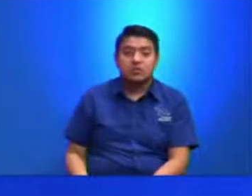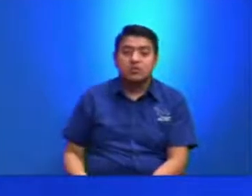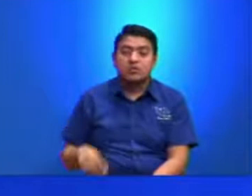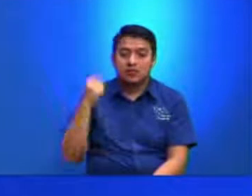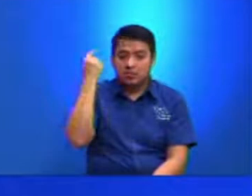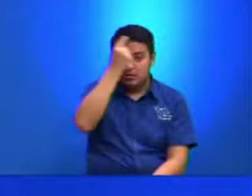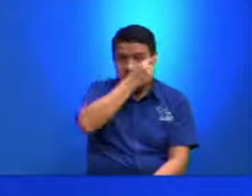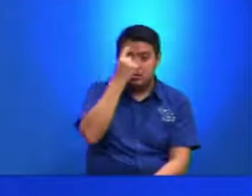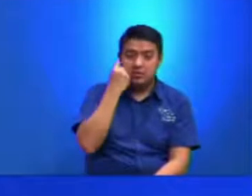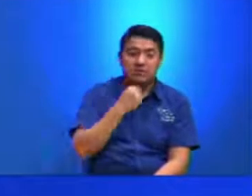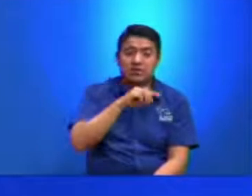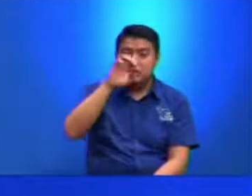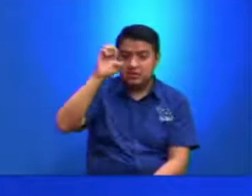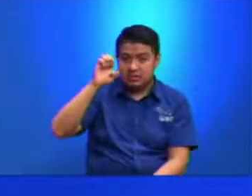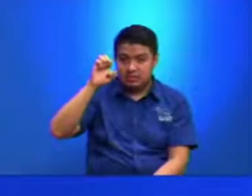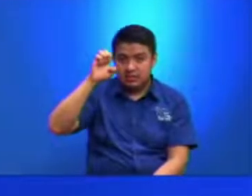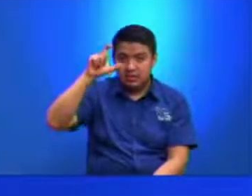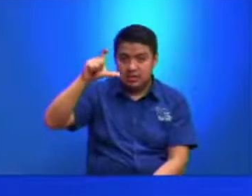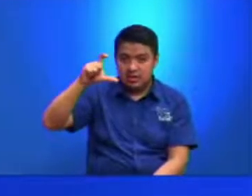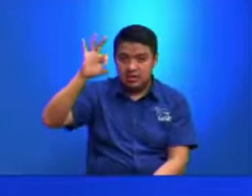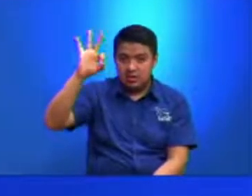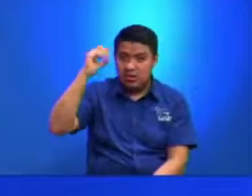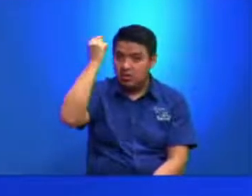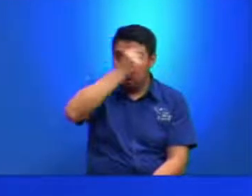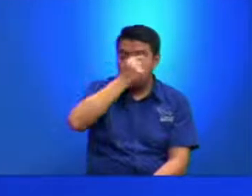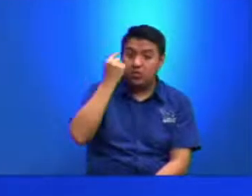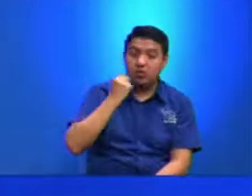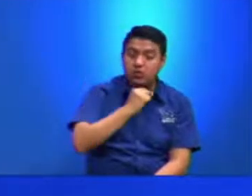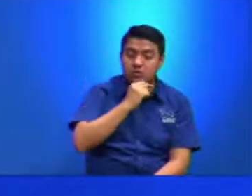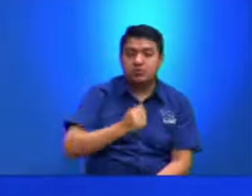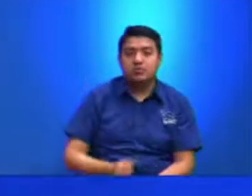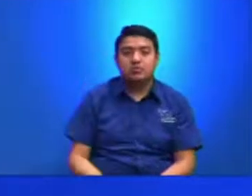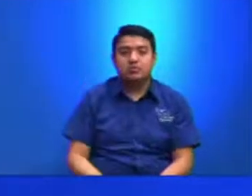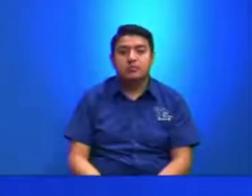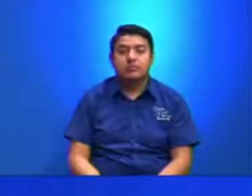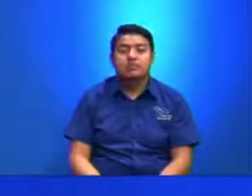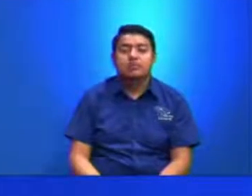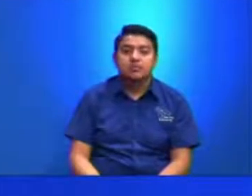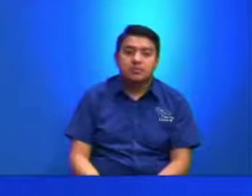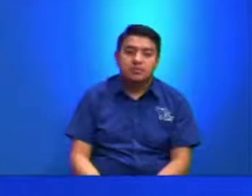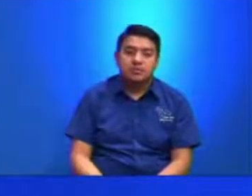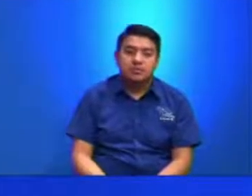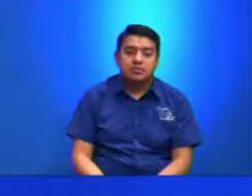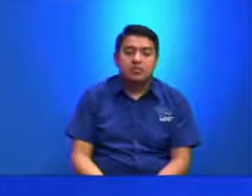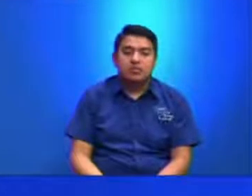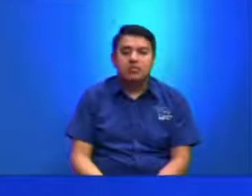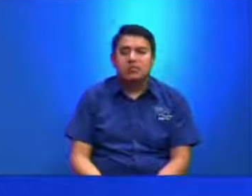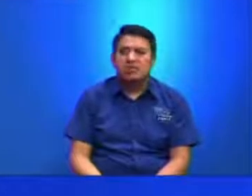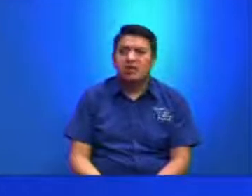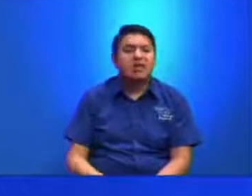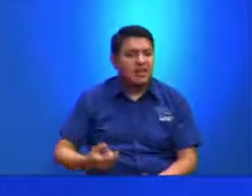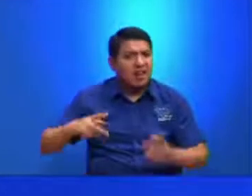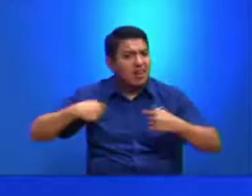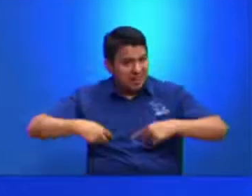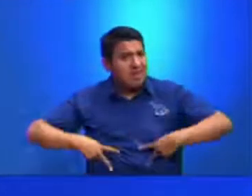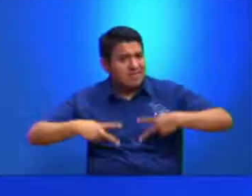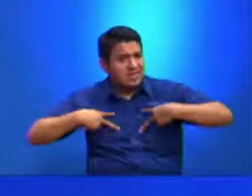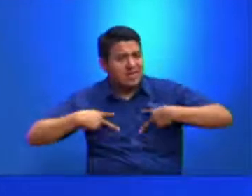pues. Vienen sufrimientos, vienen devastaciones, a veces fracasos,